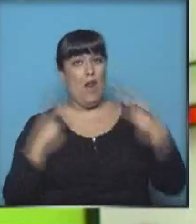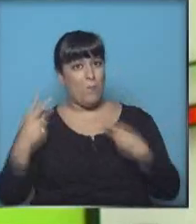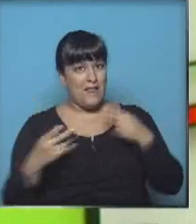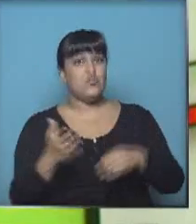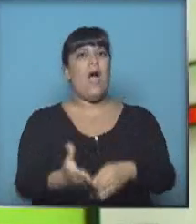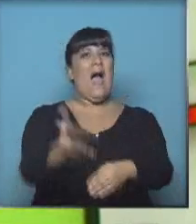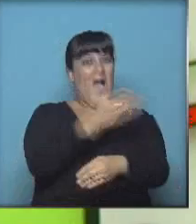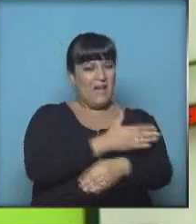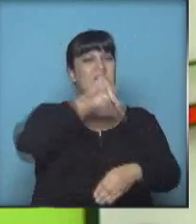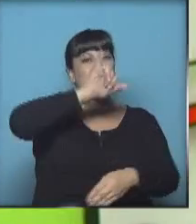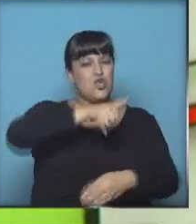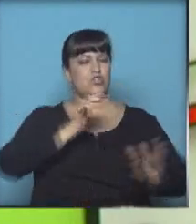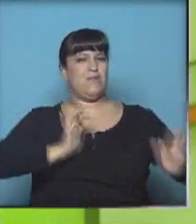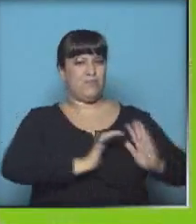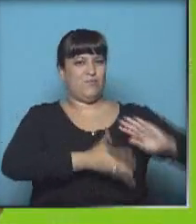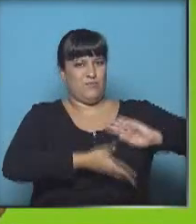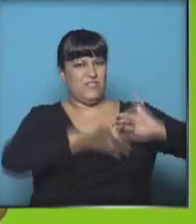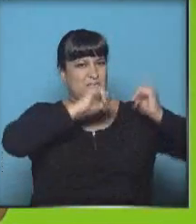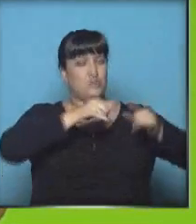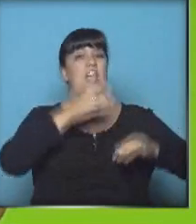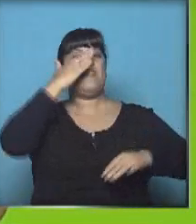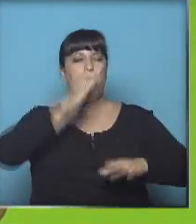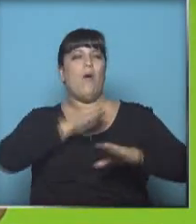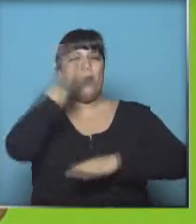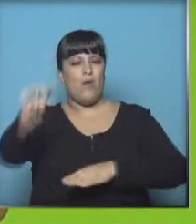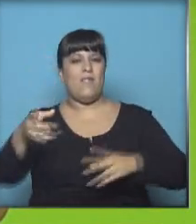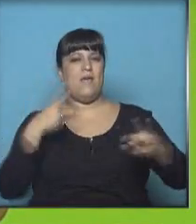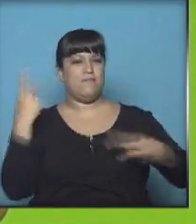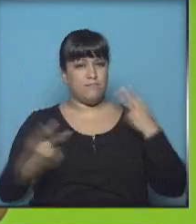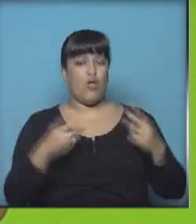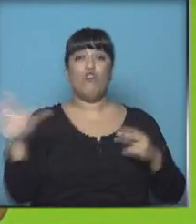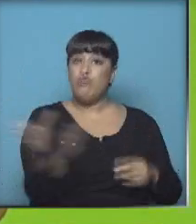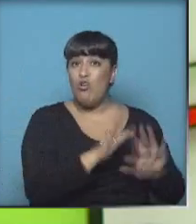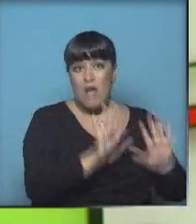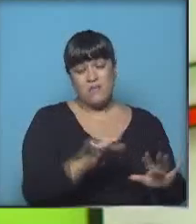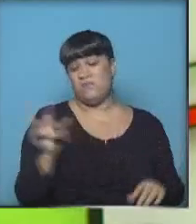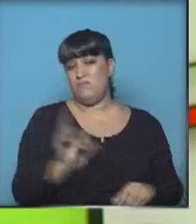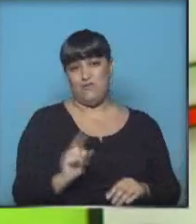tipo de cirugía mamaria. Esto es importantísimo. No todo lo va a ser.